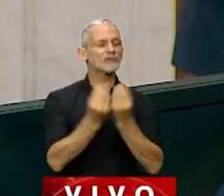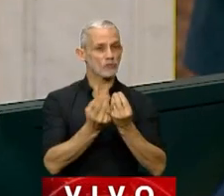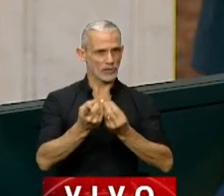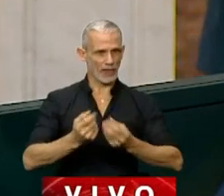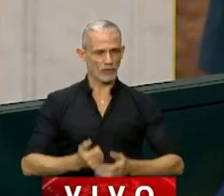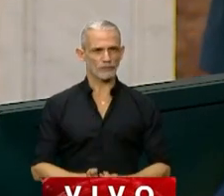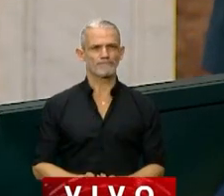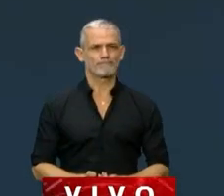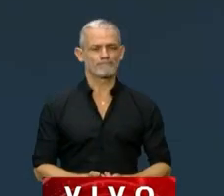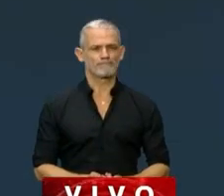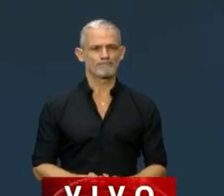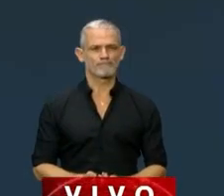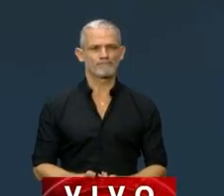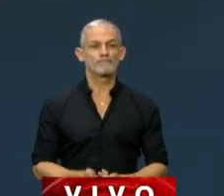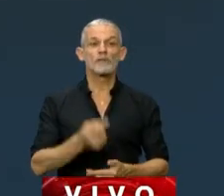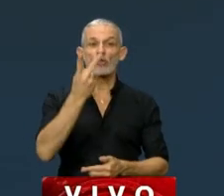resultado.